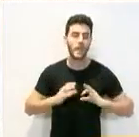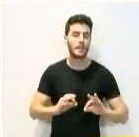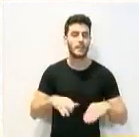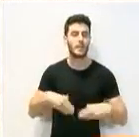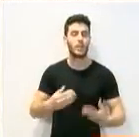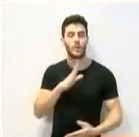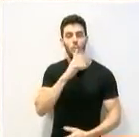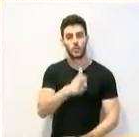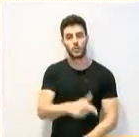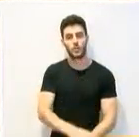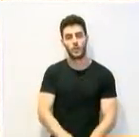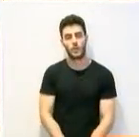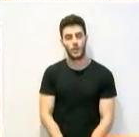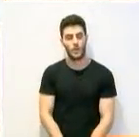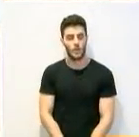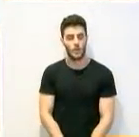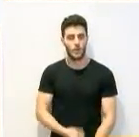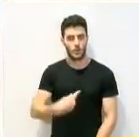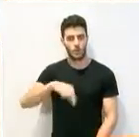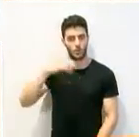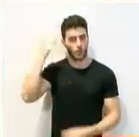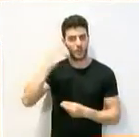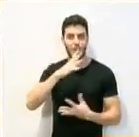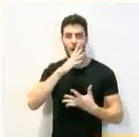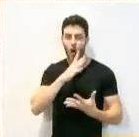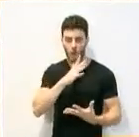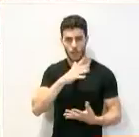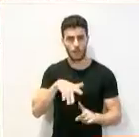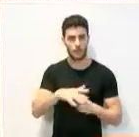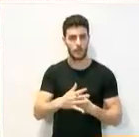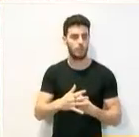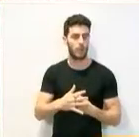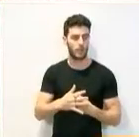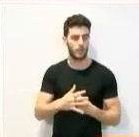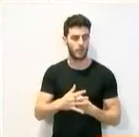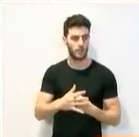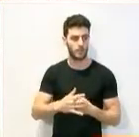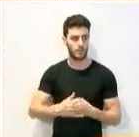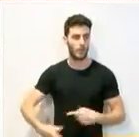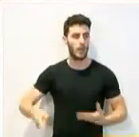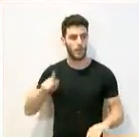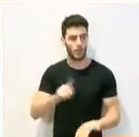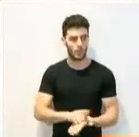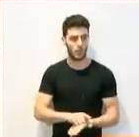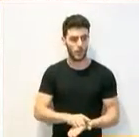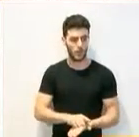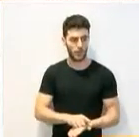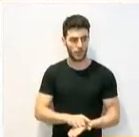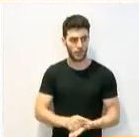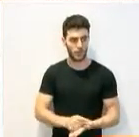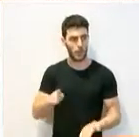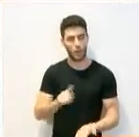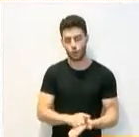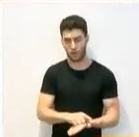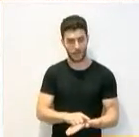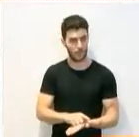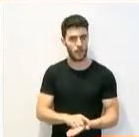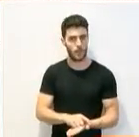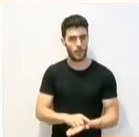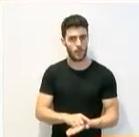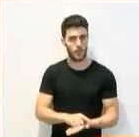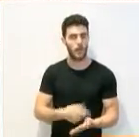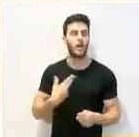tanto, creemos que es el momento de volver a poner en el punto de mira